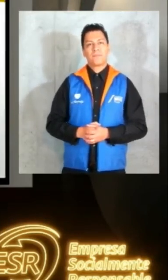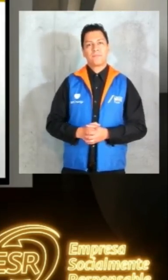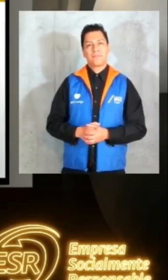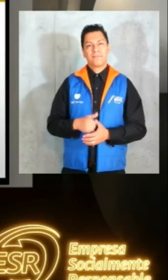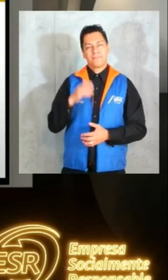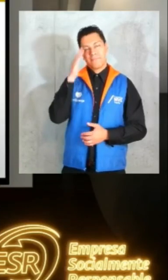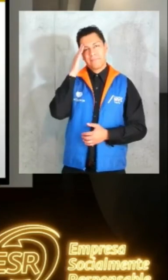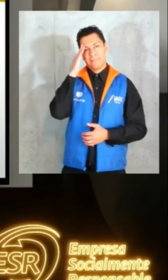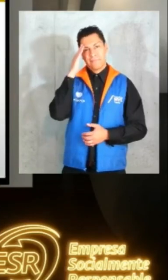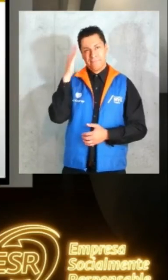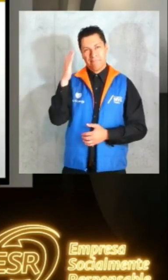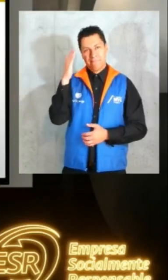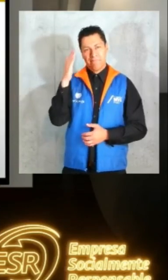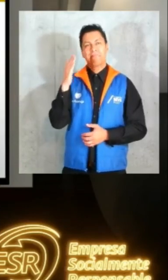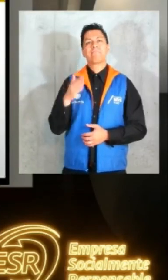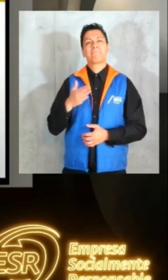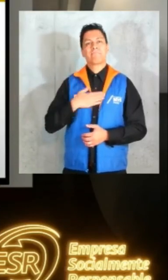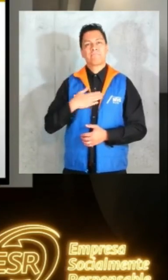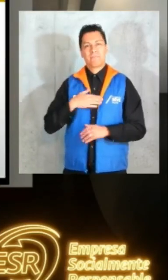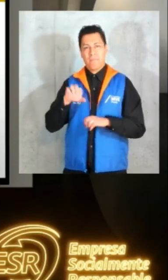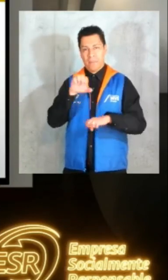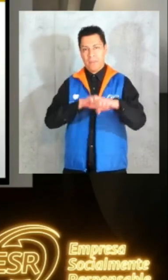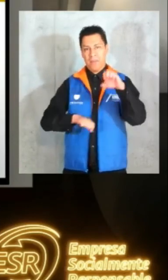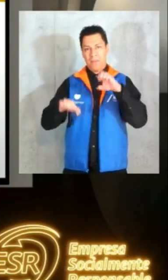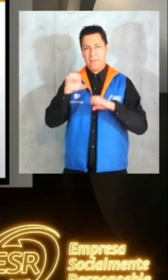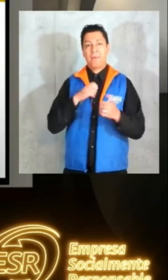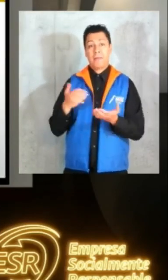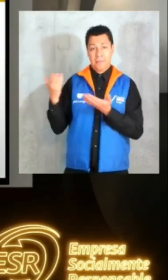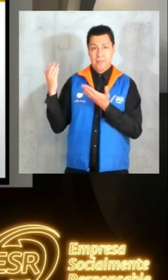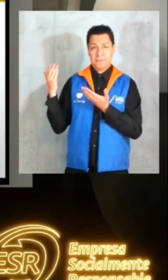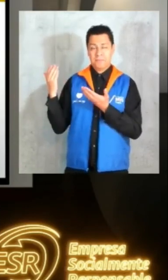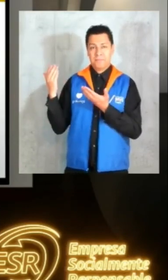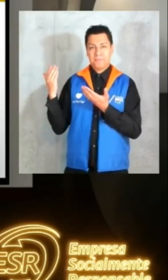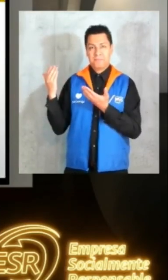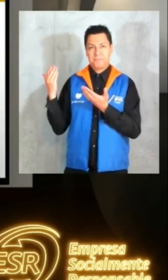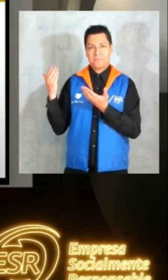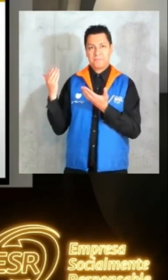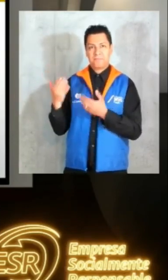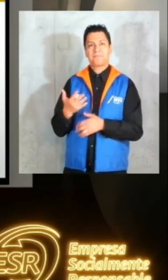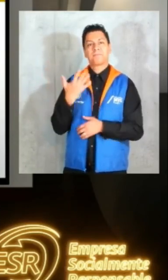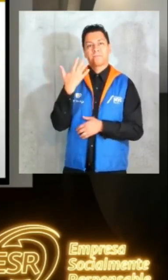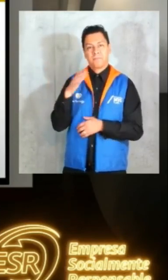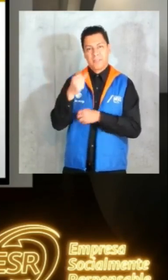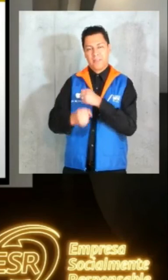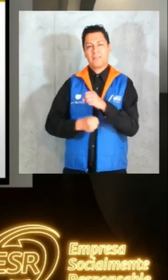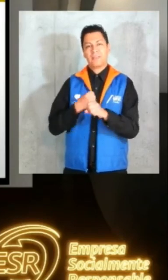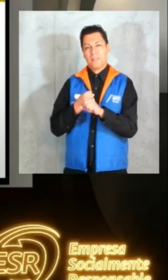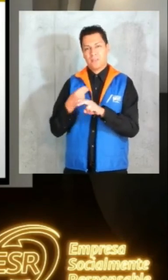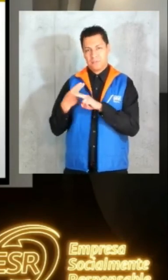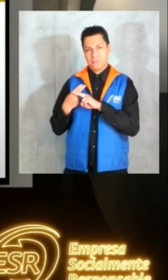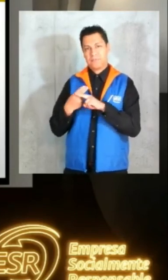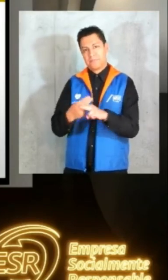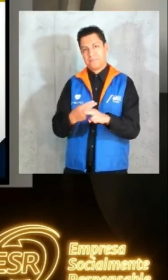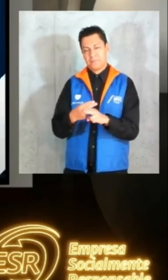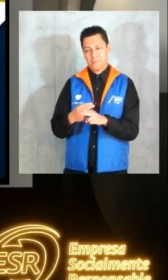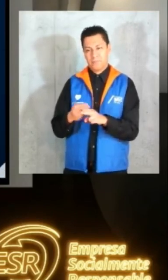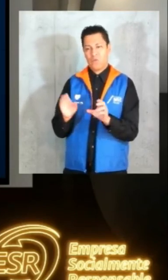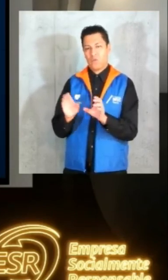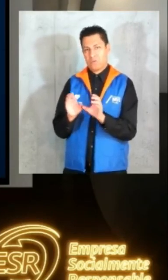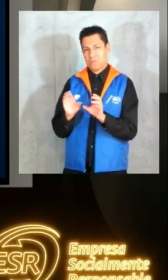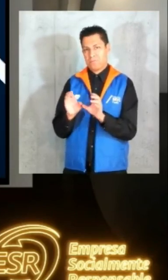Hola, buenos días, mi nombre es Oscar Arauco, soy de la empresa APIMSA y llevamos 10 años siendo una empresa socialmente